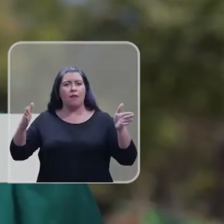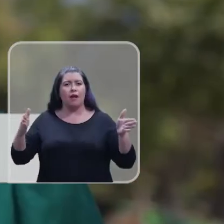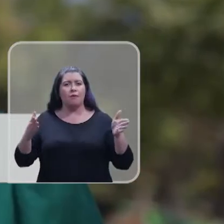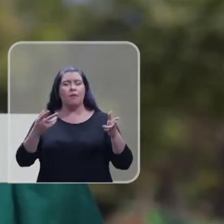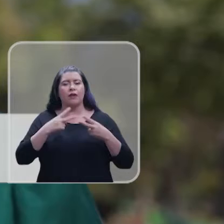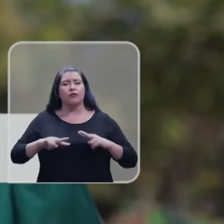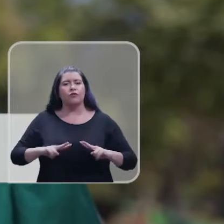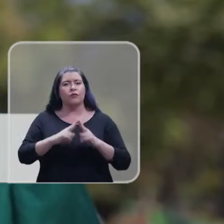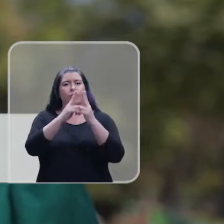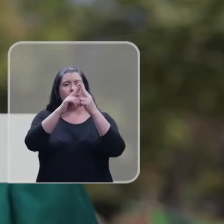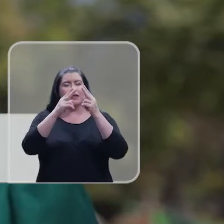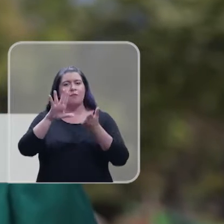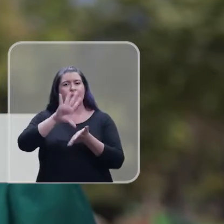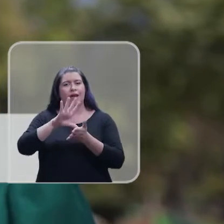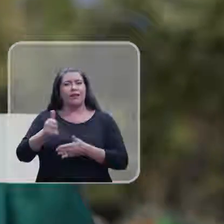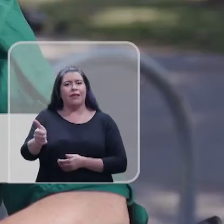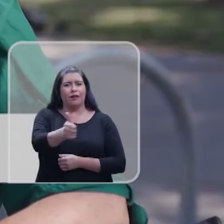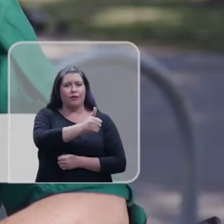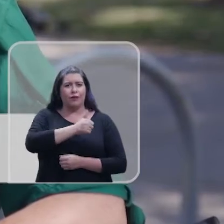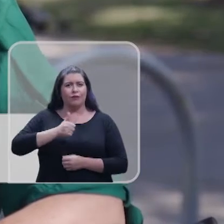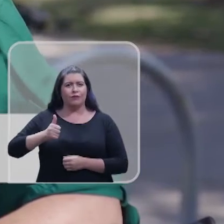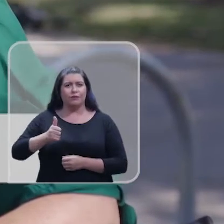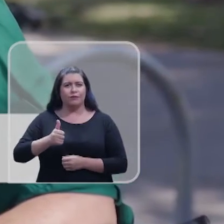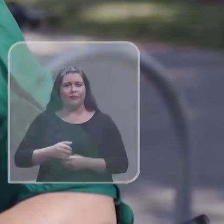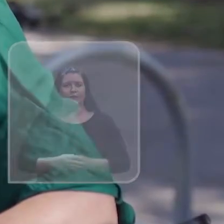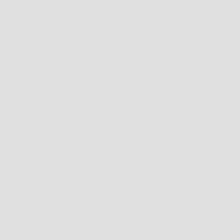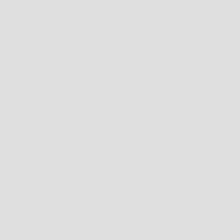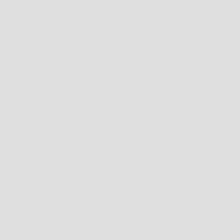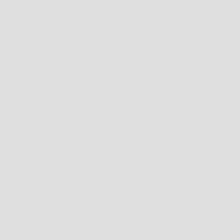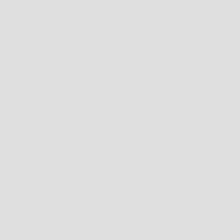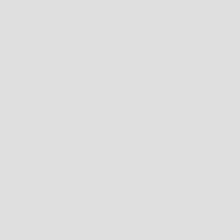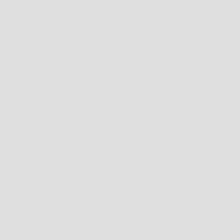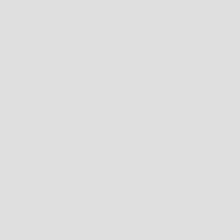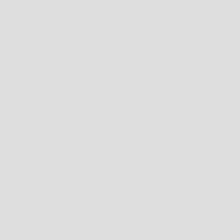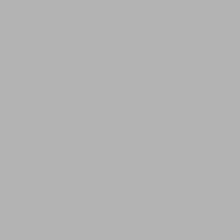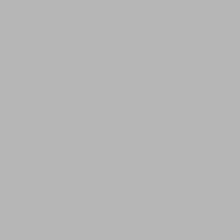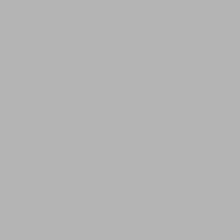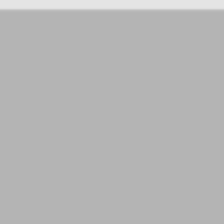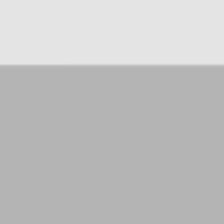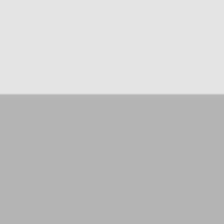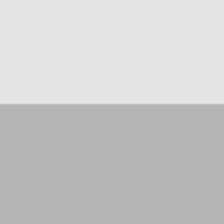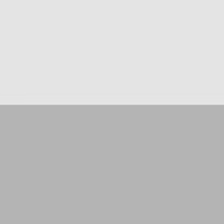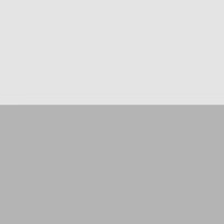diversa y amplia, para construir juntos el país de todos.